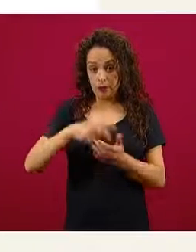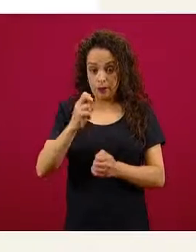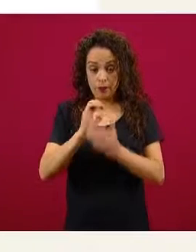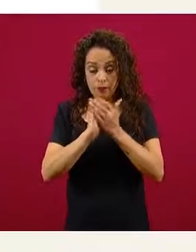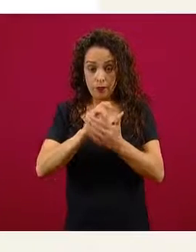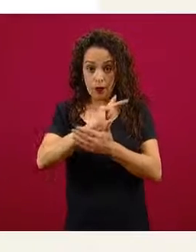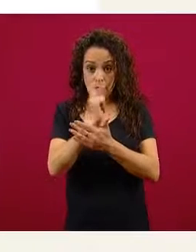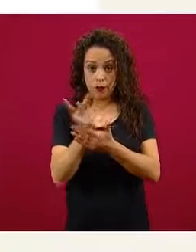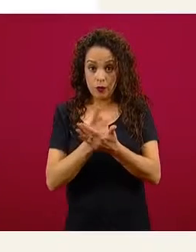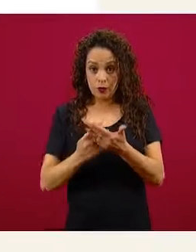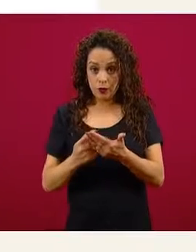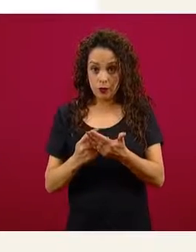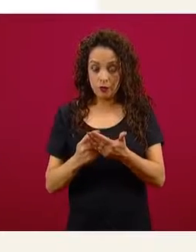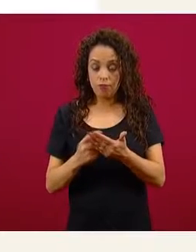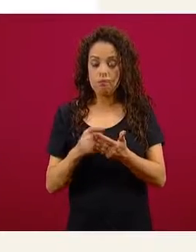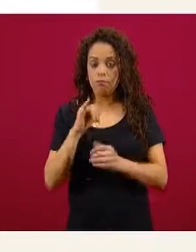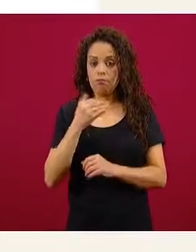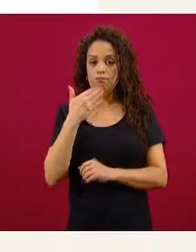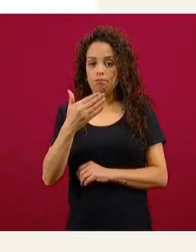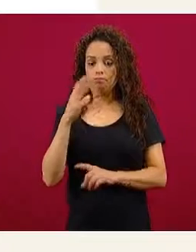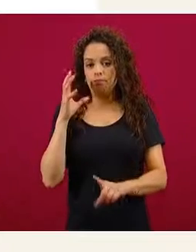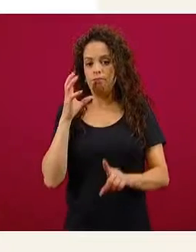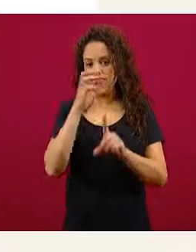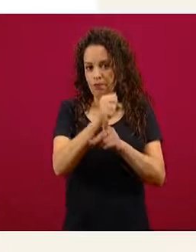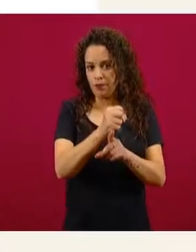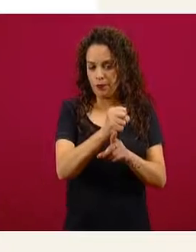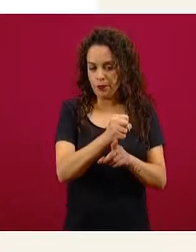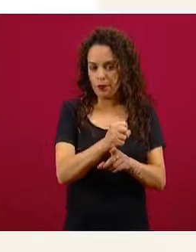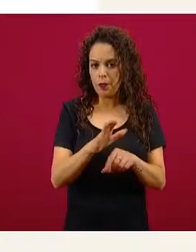como ustedes ya saben, busca